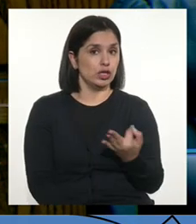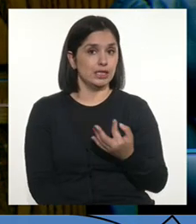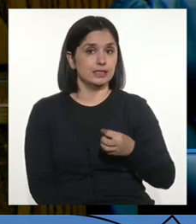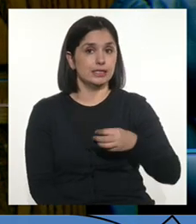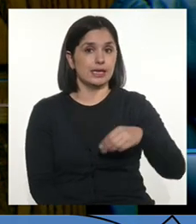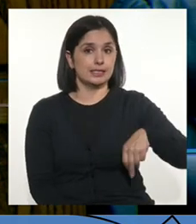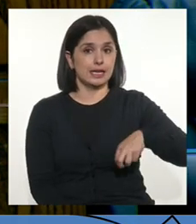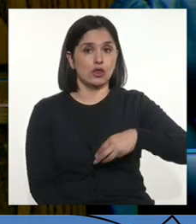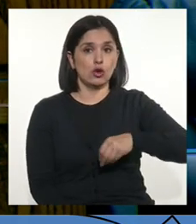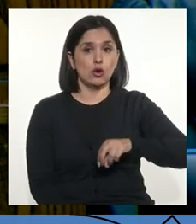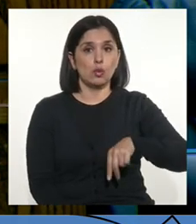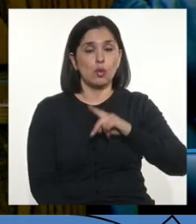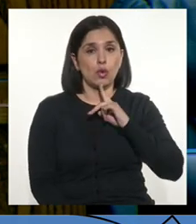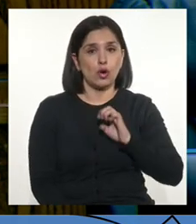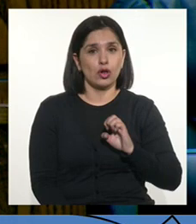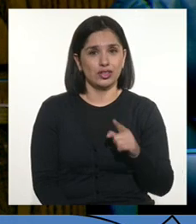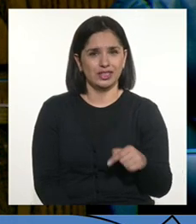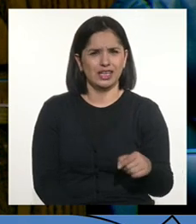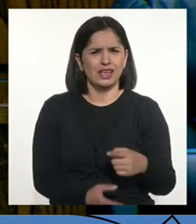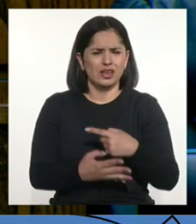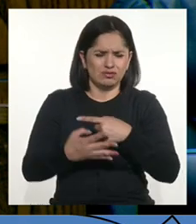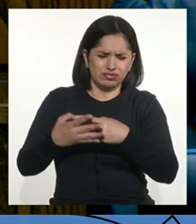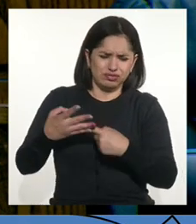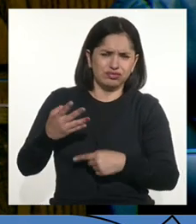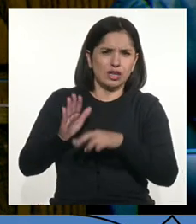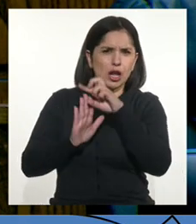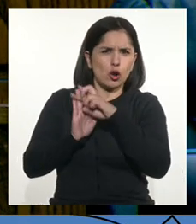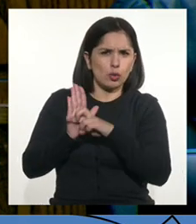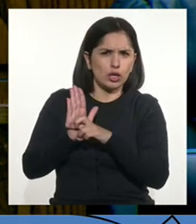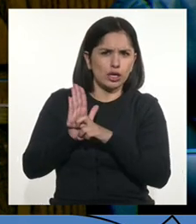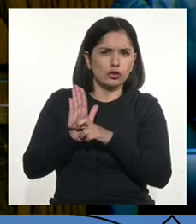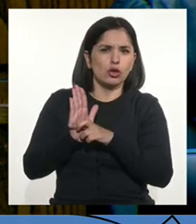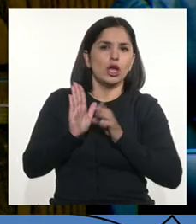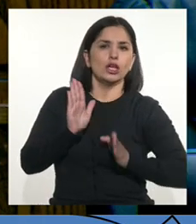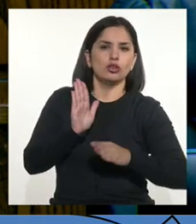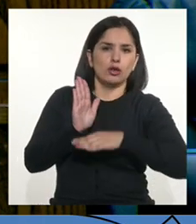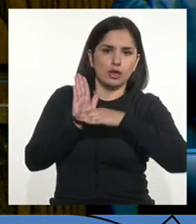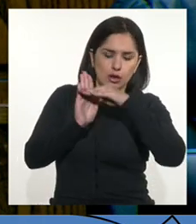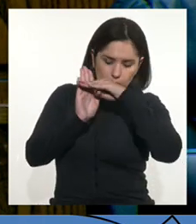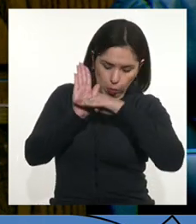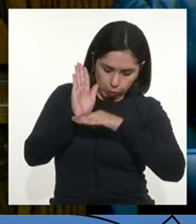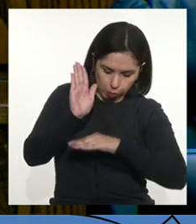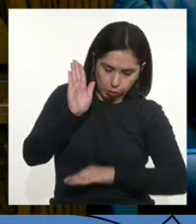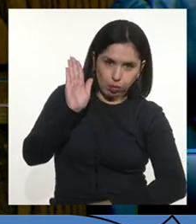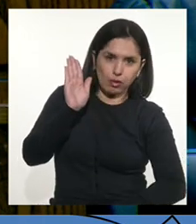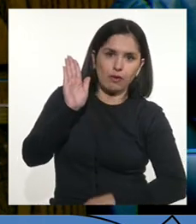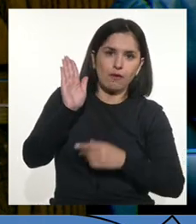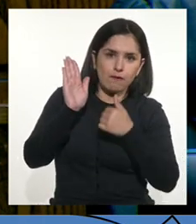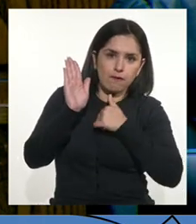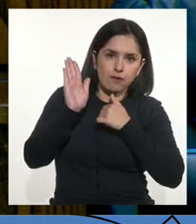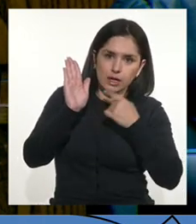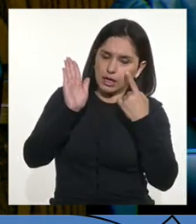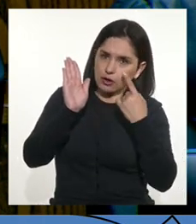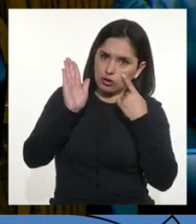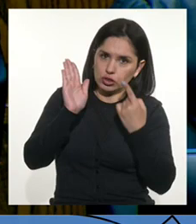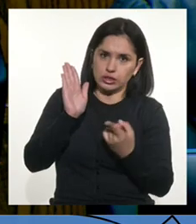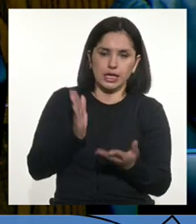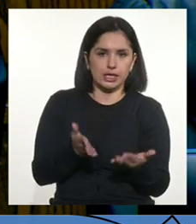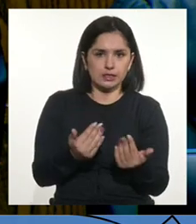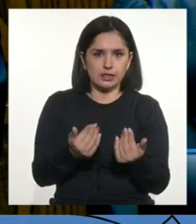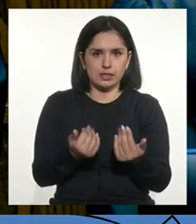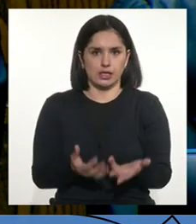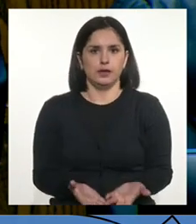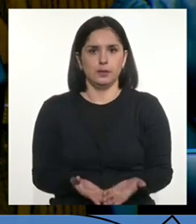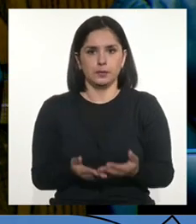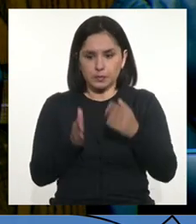en cuanto a los virados cientos de proyectos que tenemos todavía varado en este congreso y la necesidad de que nos dediquen de que lo mejor